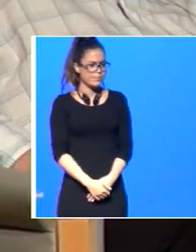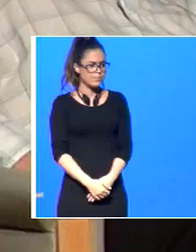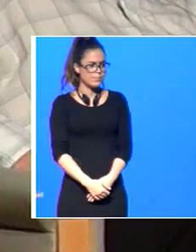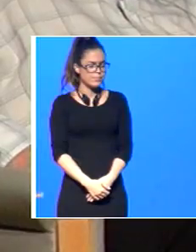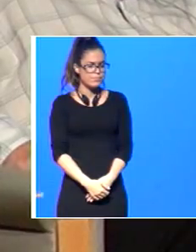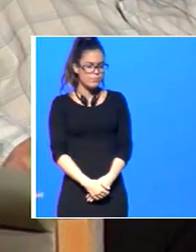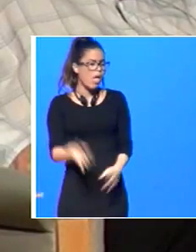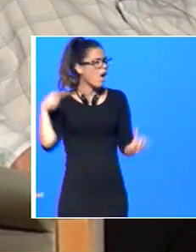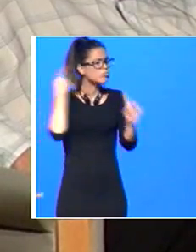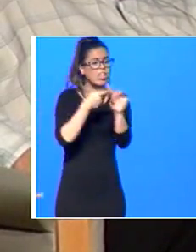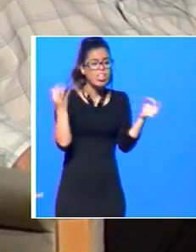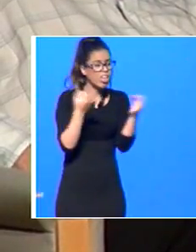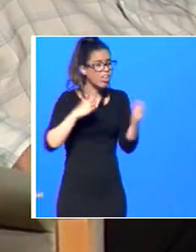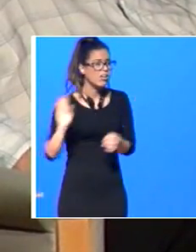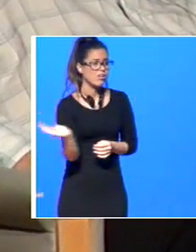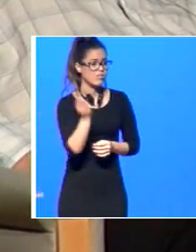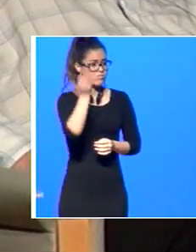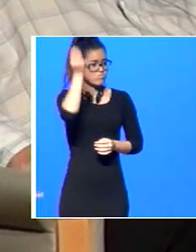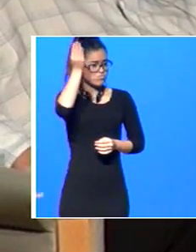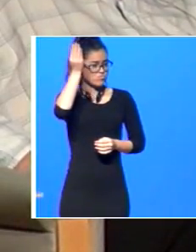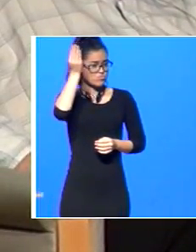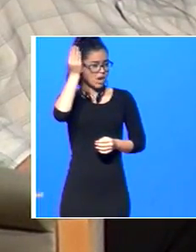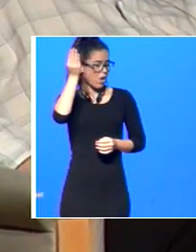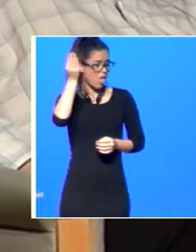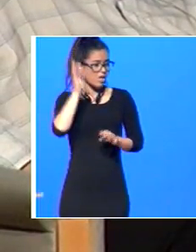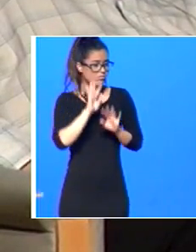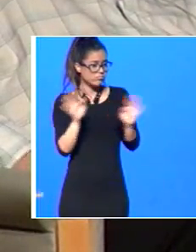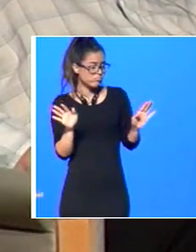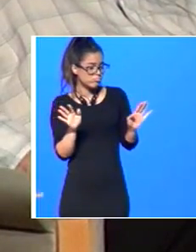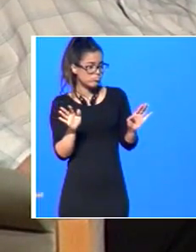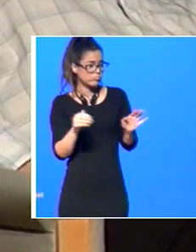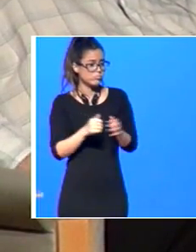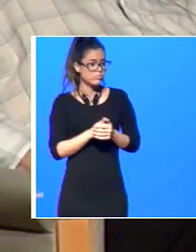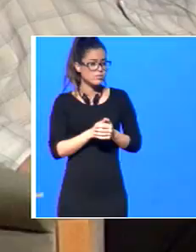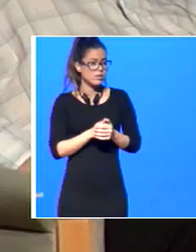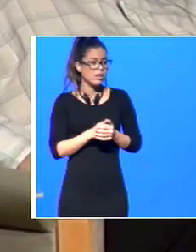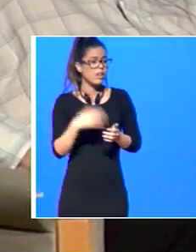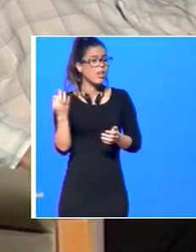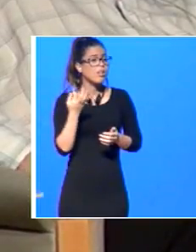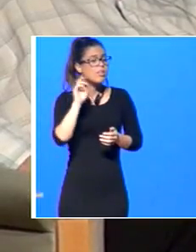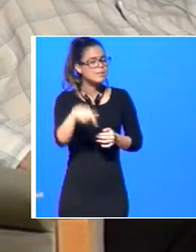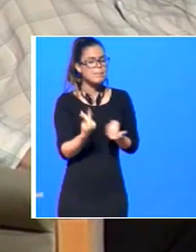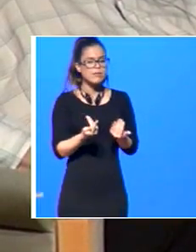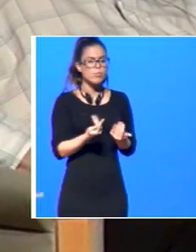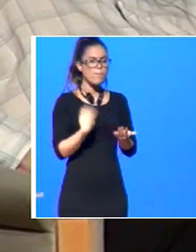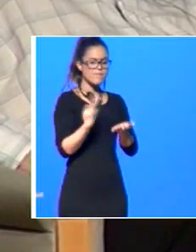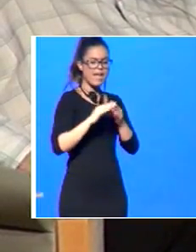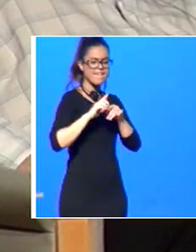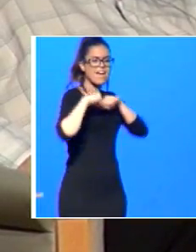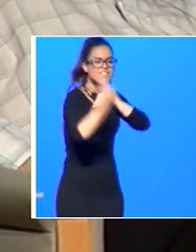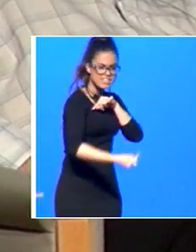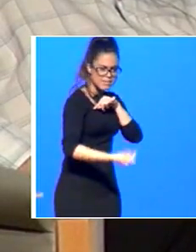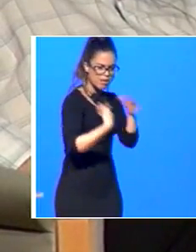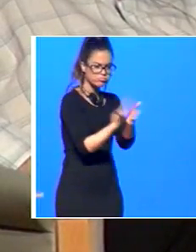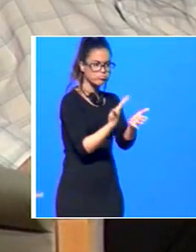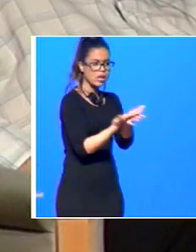¿Con qué objetivo? Con el objetivo de mejorar las relaciones con el entorno. O sea, innovadora. Tiene que ser efectiva. ¿Efectiva qué quiere decir? Que debe tener un